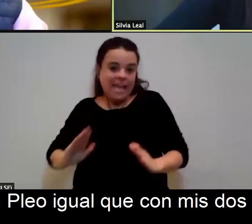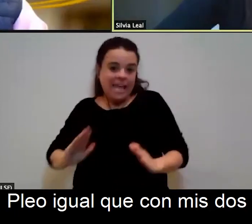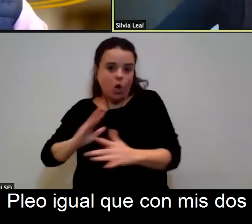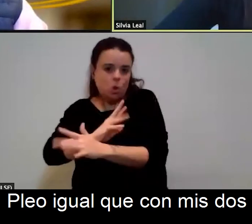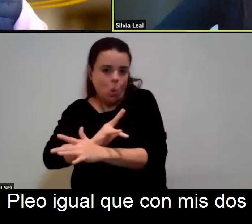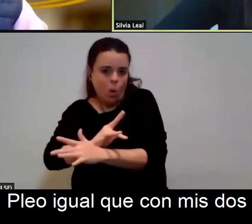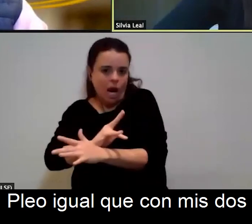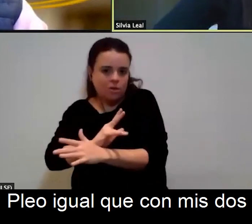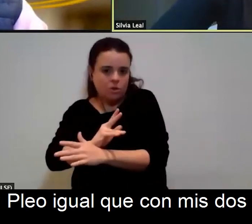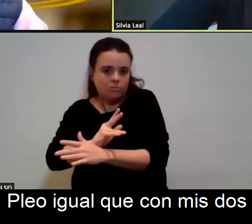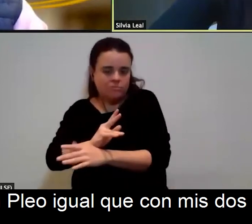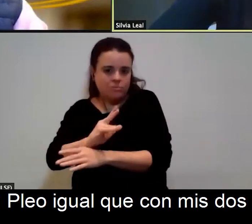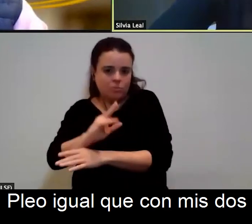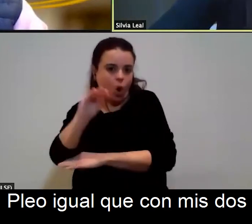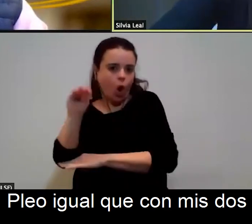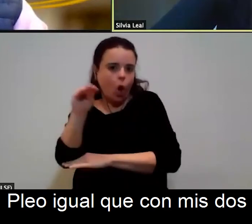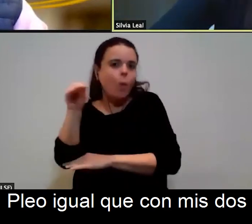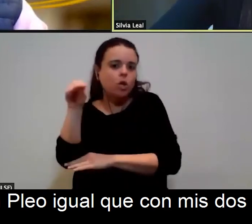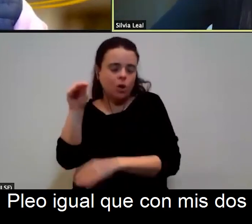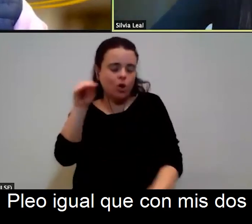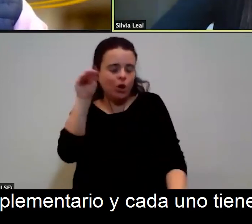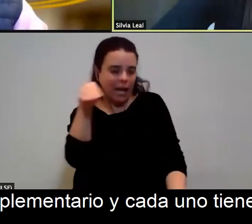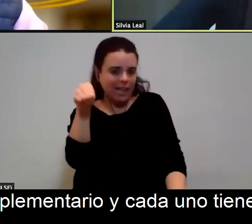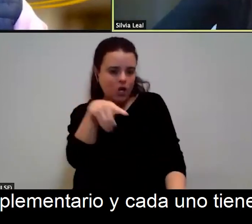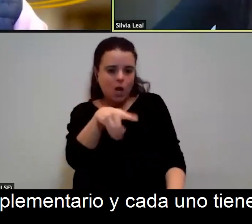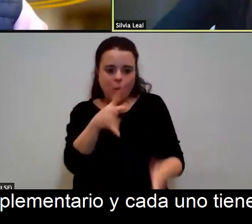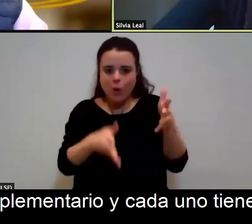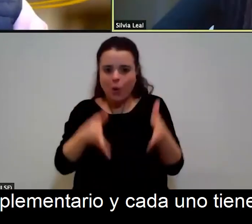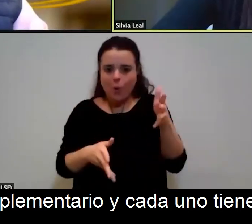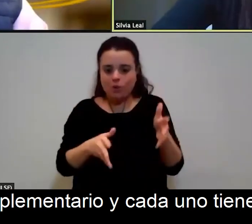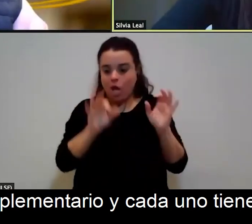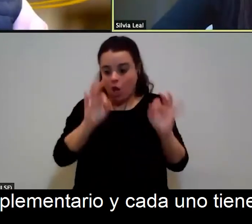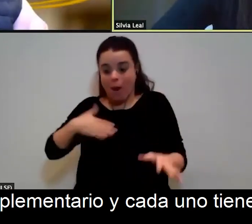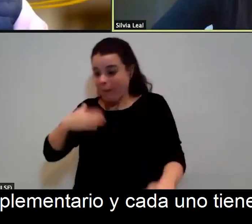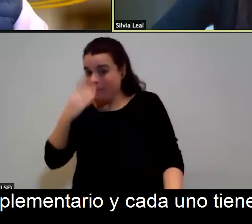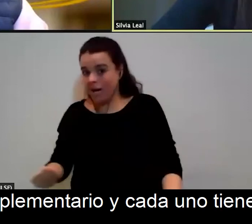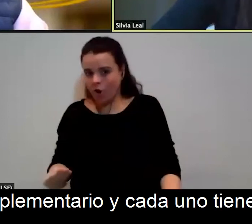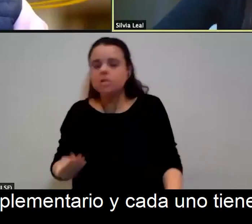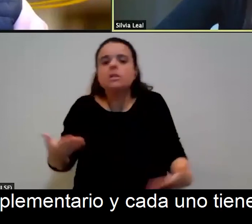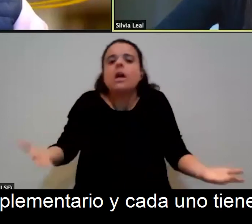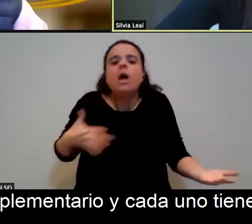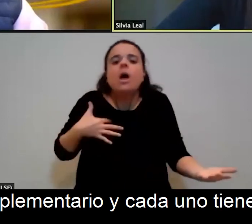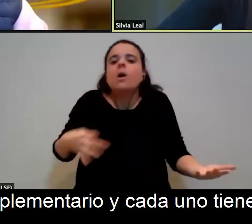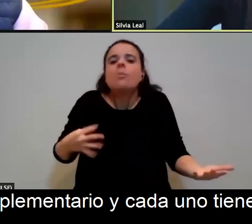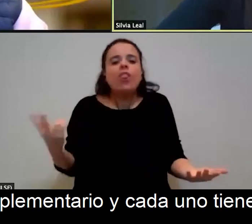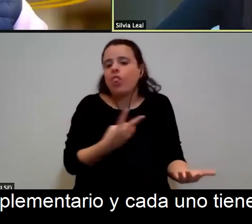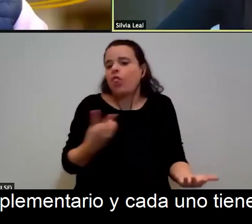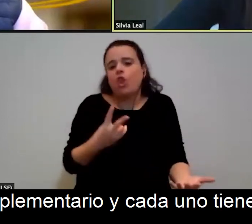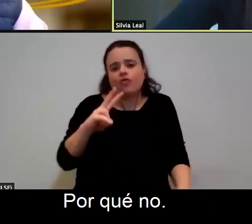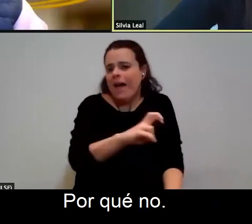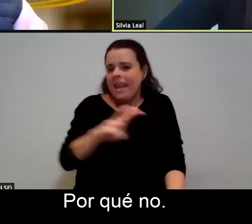juegan con mis dos perros de verdad. Entonces yo lo veo todo perfectamente complementario y cada uno tiene su